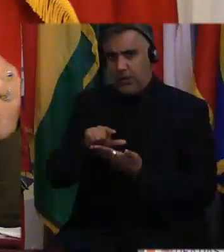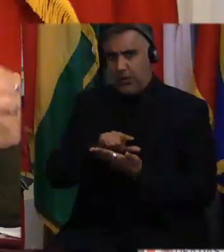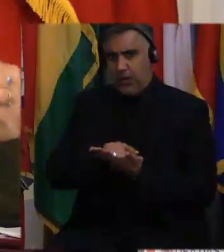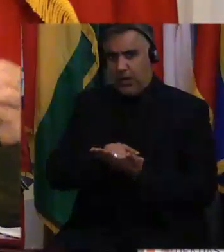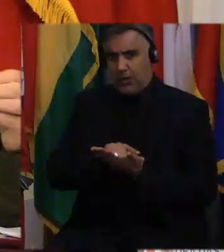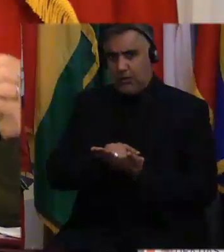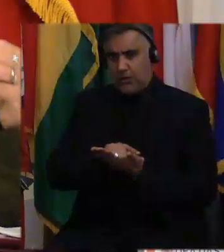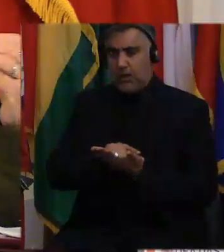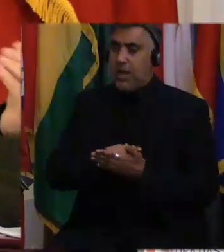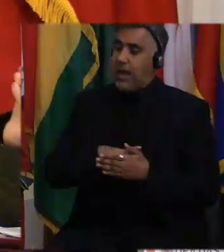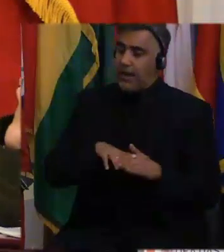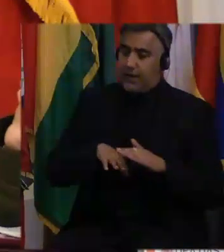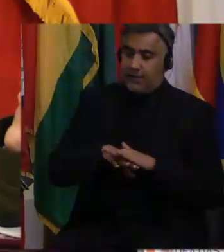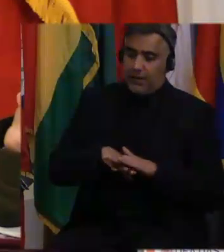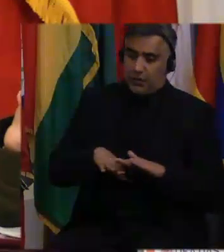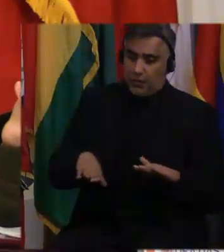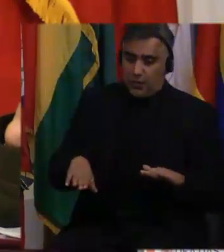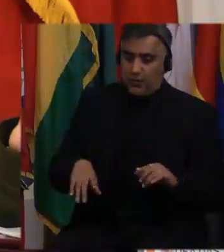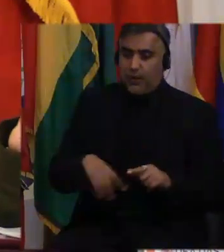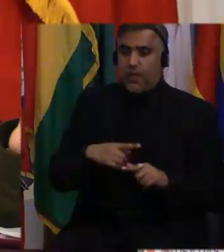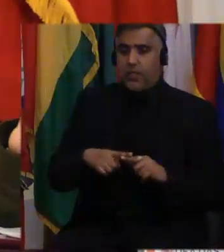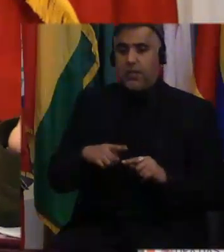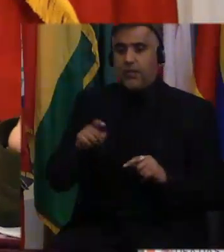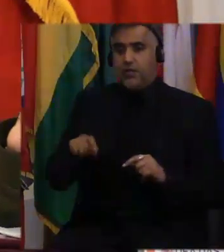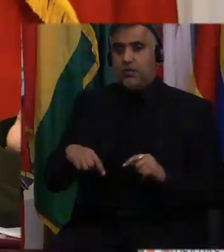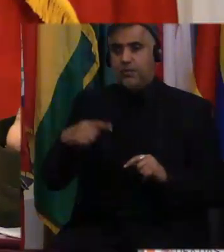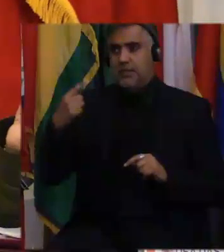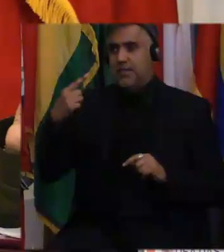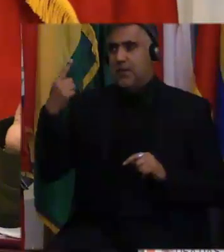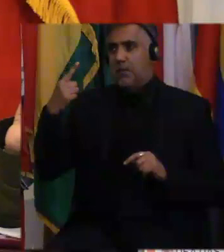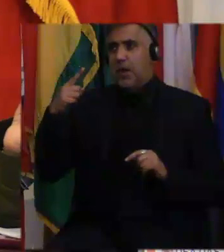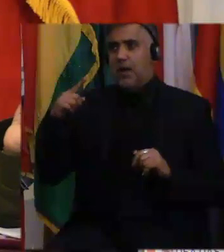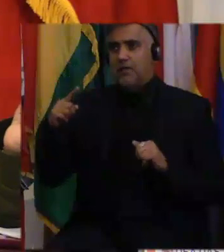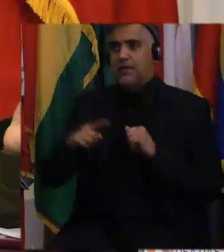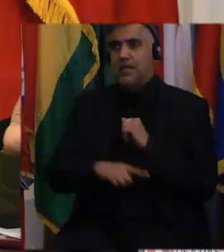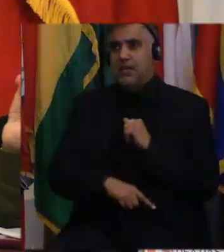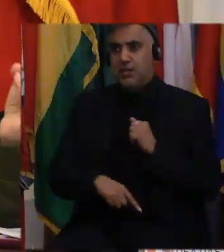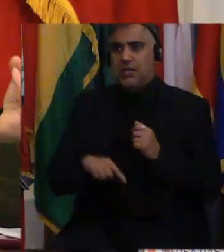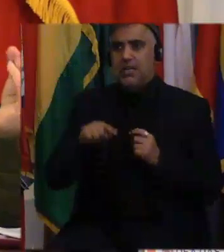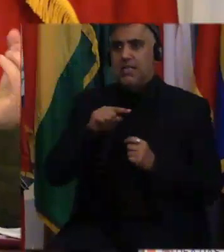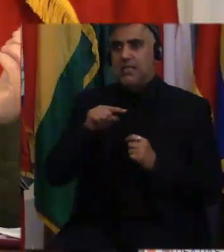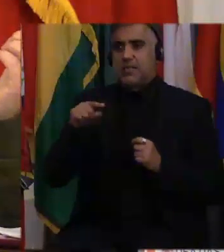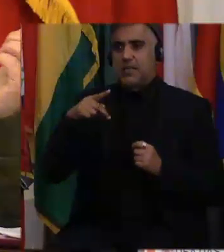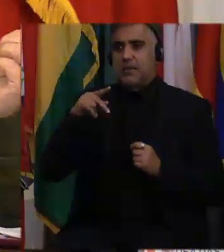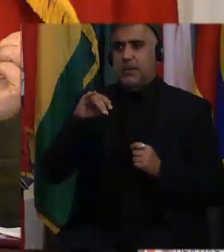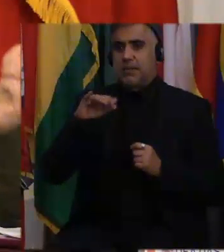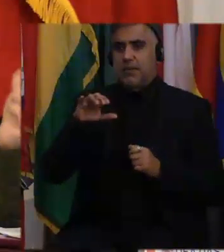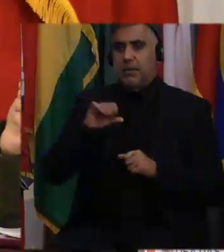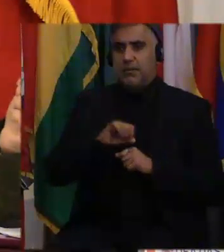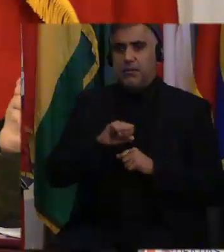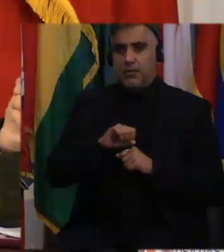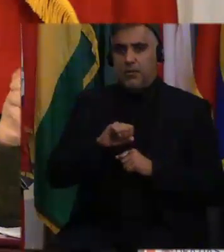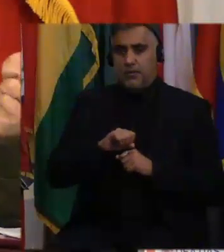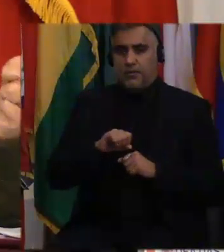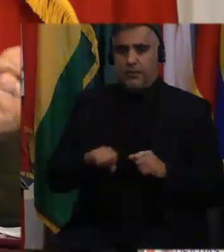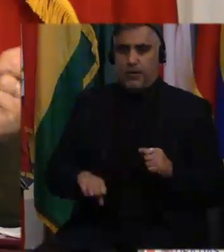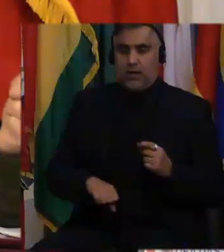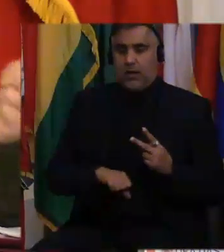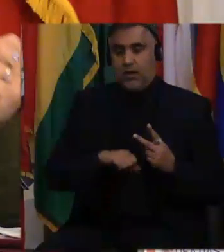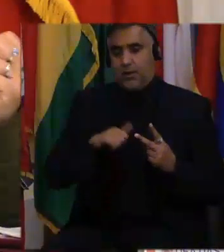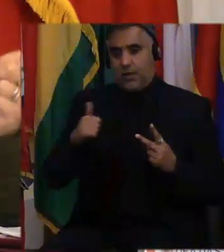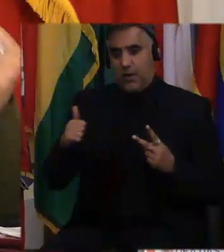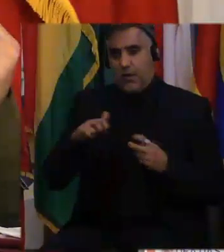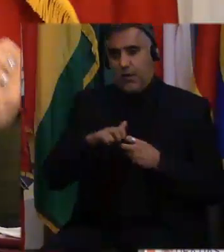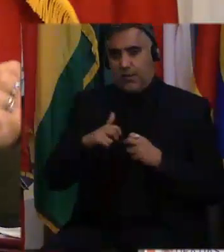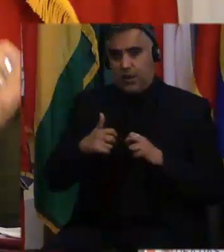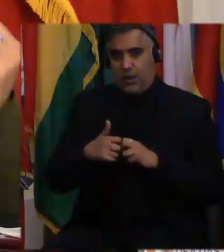cumplen, deberían haber formas de sancionar a esos funcionarios públicos. El otro problema que